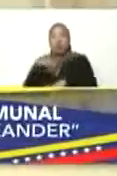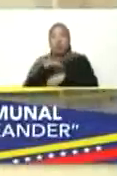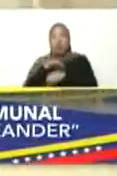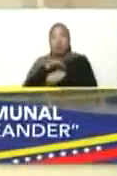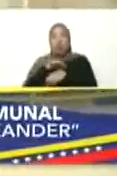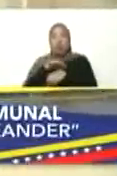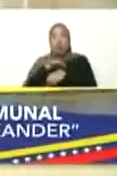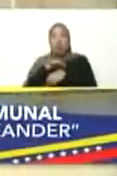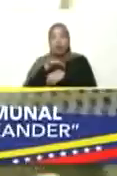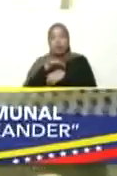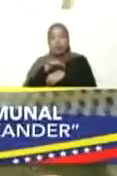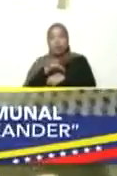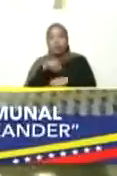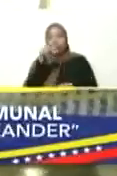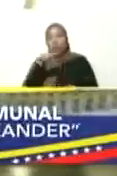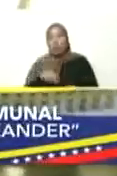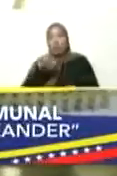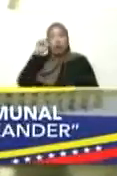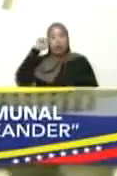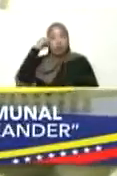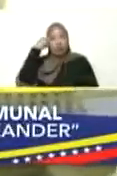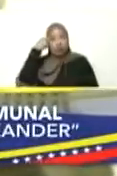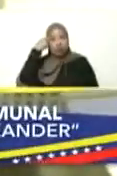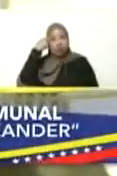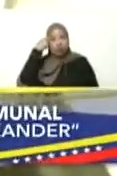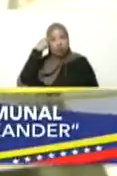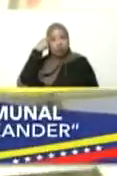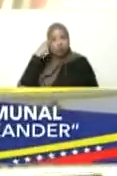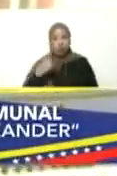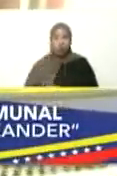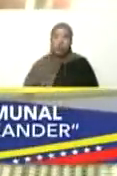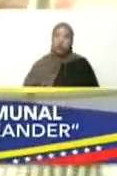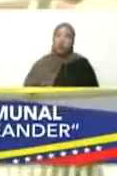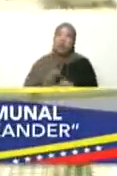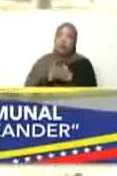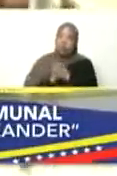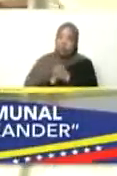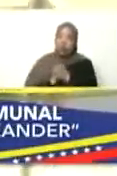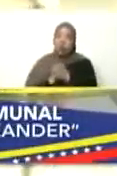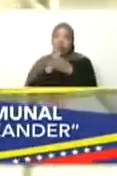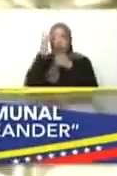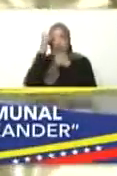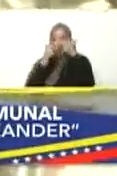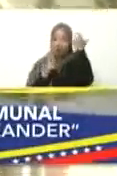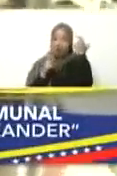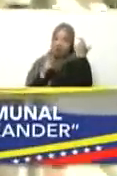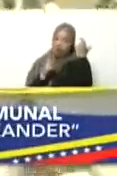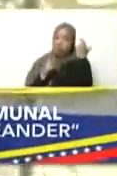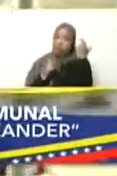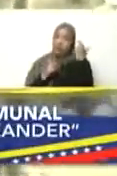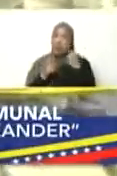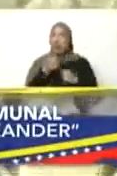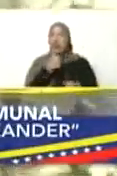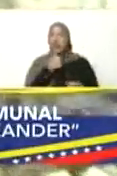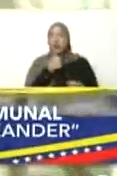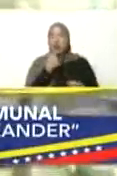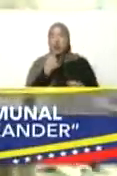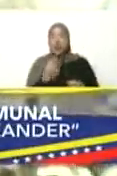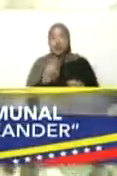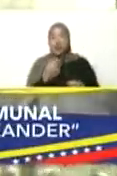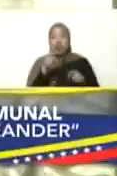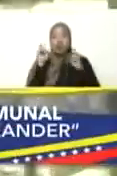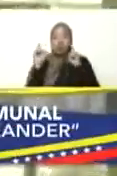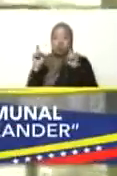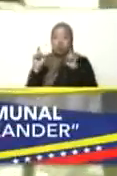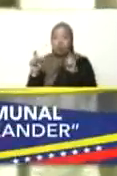presidente. Hoy recordamos con fraternidad al comandante presidente Hugo Chávez, quien nos ordenó a través de usted